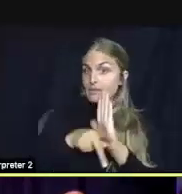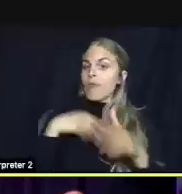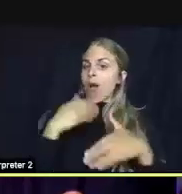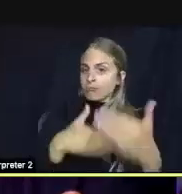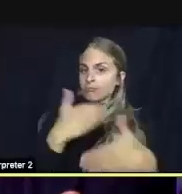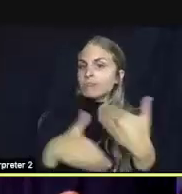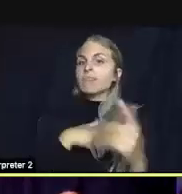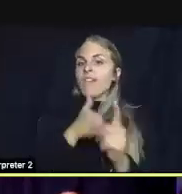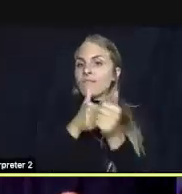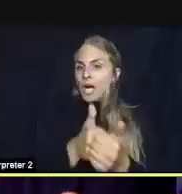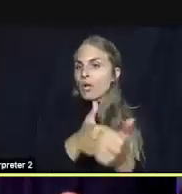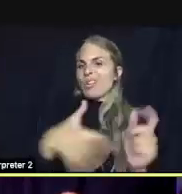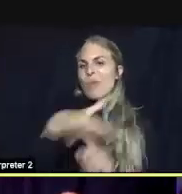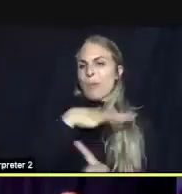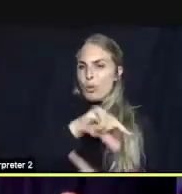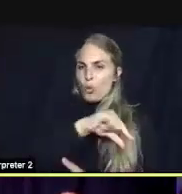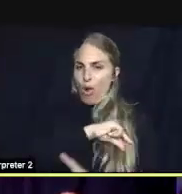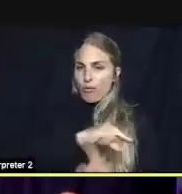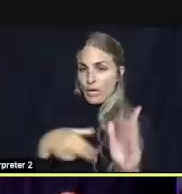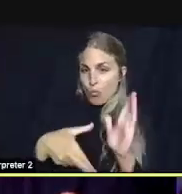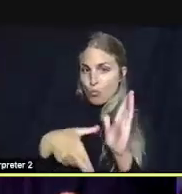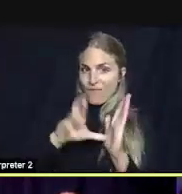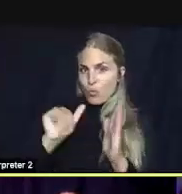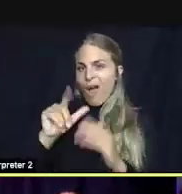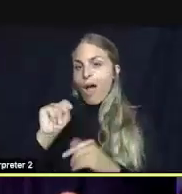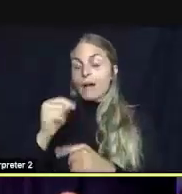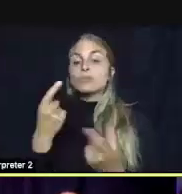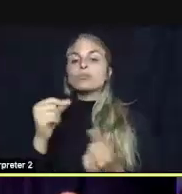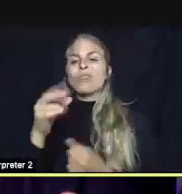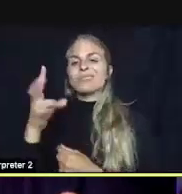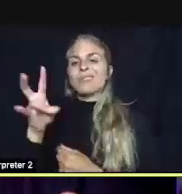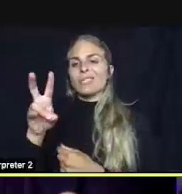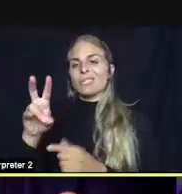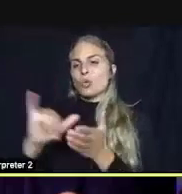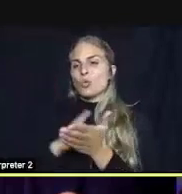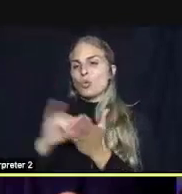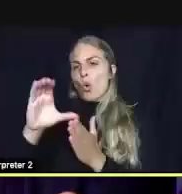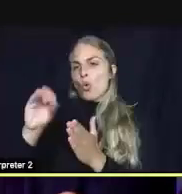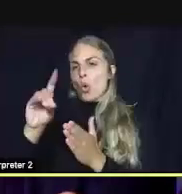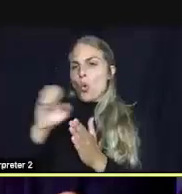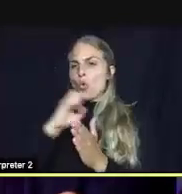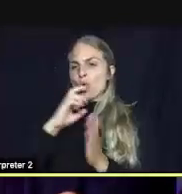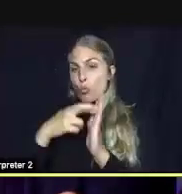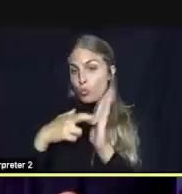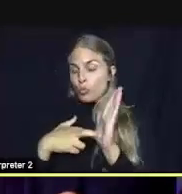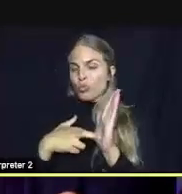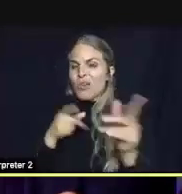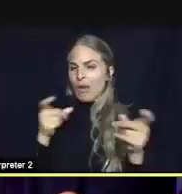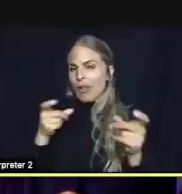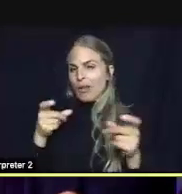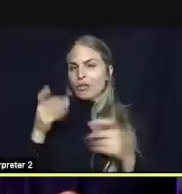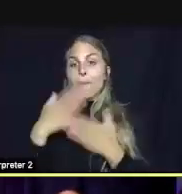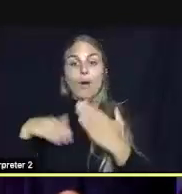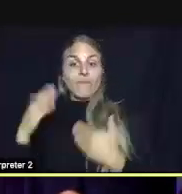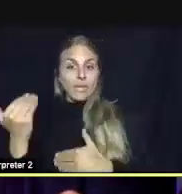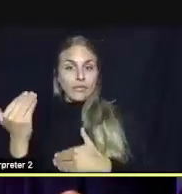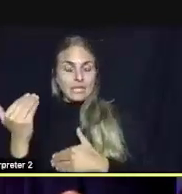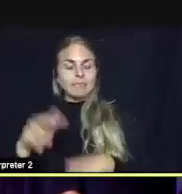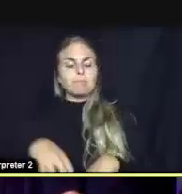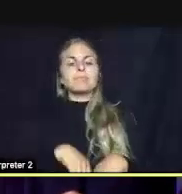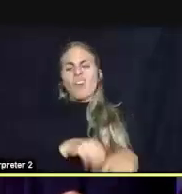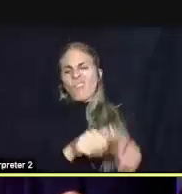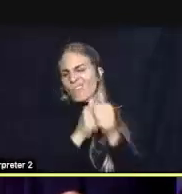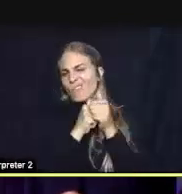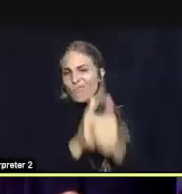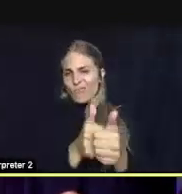y los procedimientos relacionados, regla final de 23 CFR parte 771 y los procedimientos